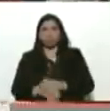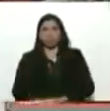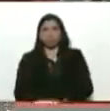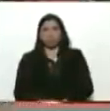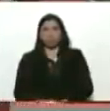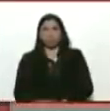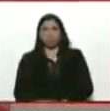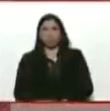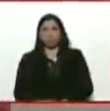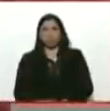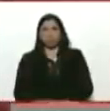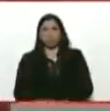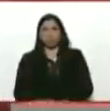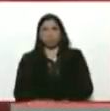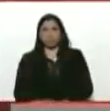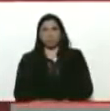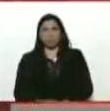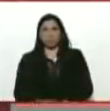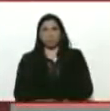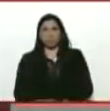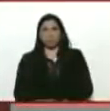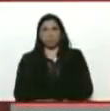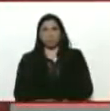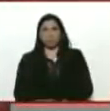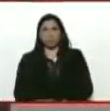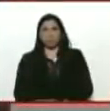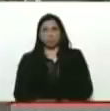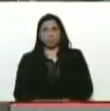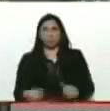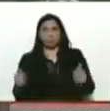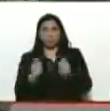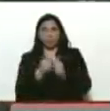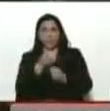Están con su munición, miren.